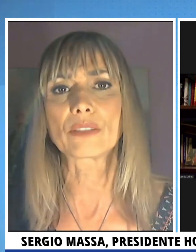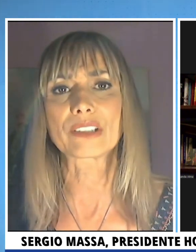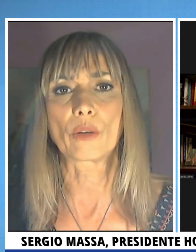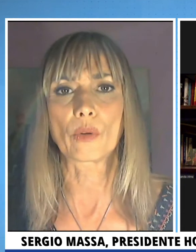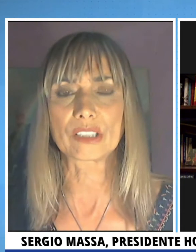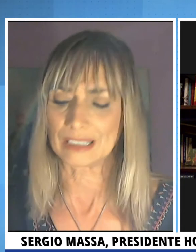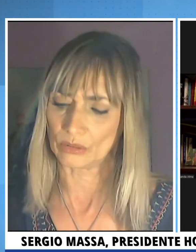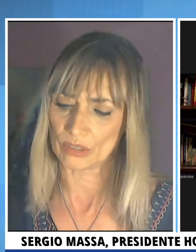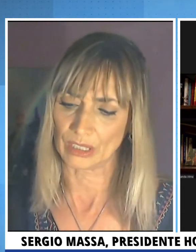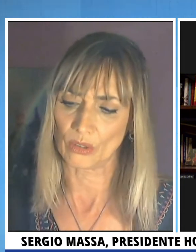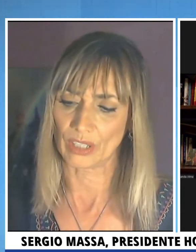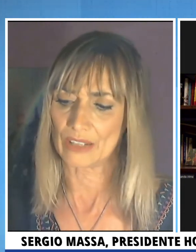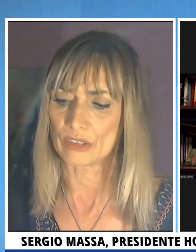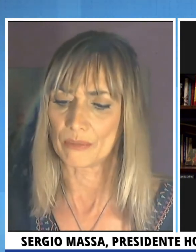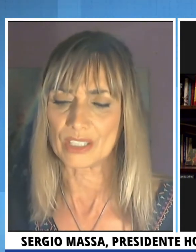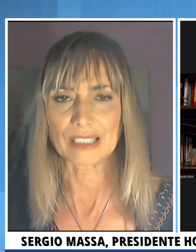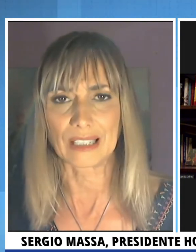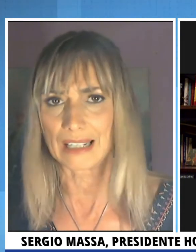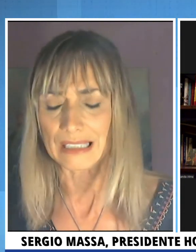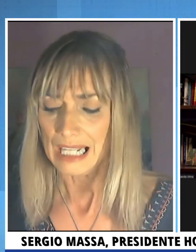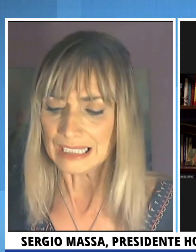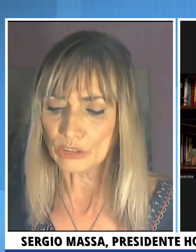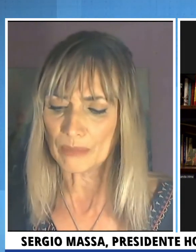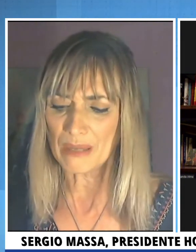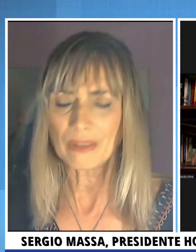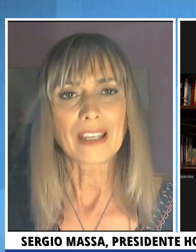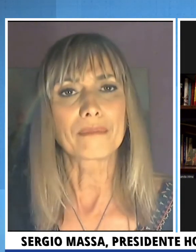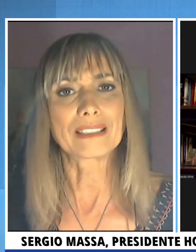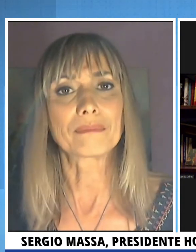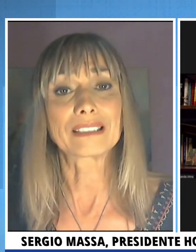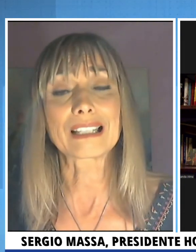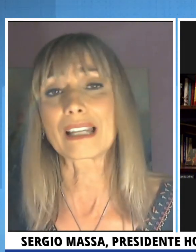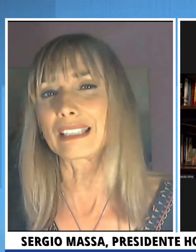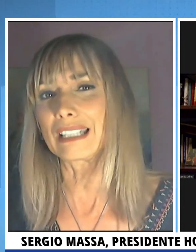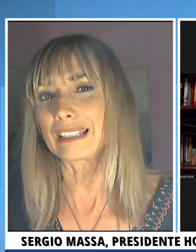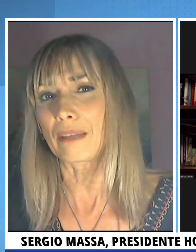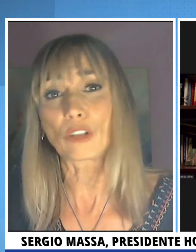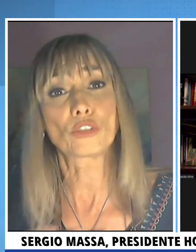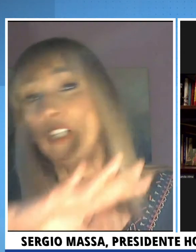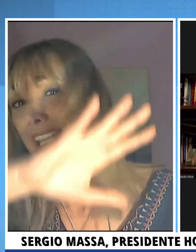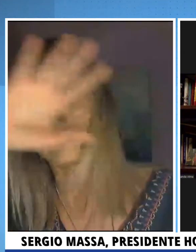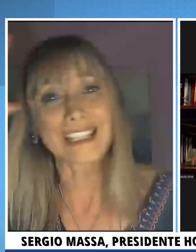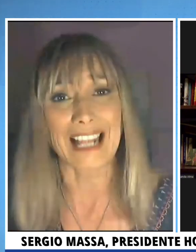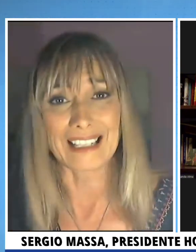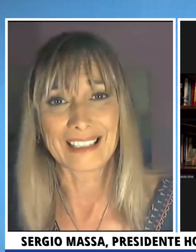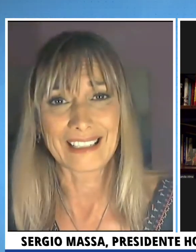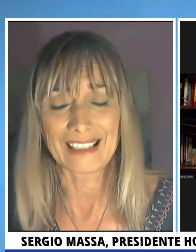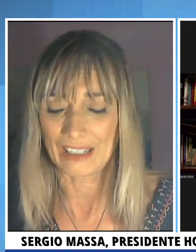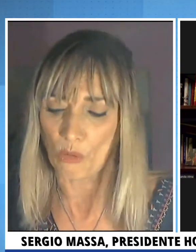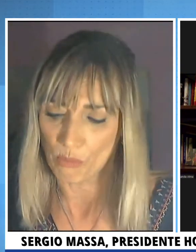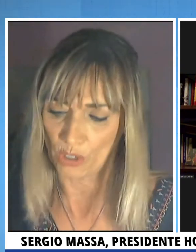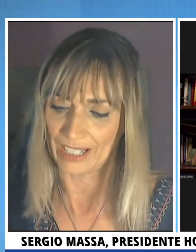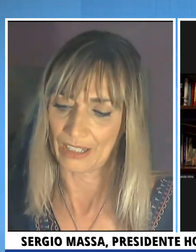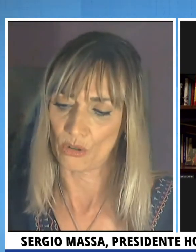daño a silobolsas, en todos sentidos, granos, semillas, cereales, sino también me interesa, tiene que ver con, en general,